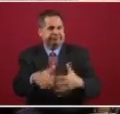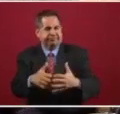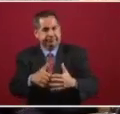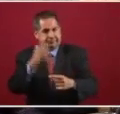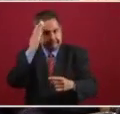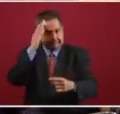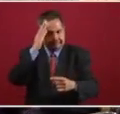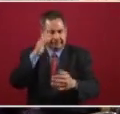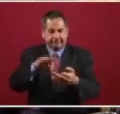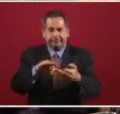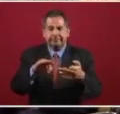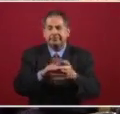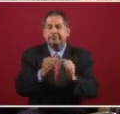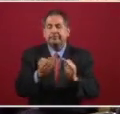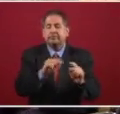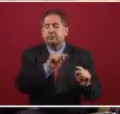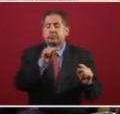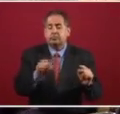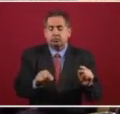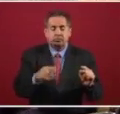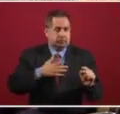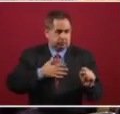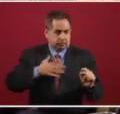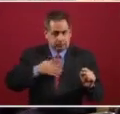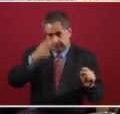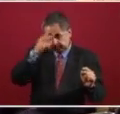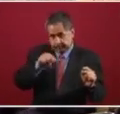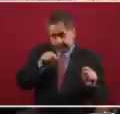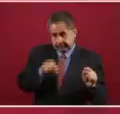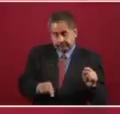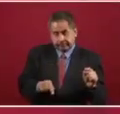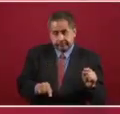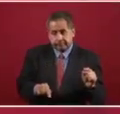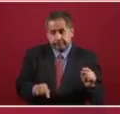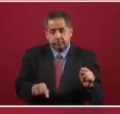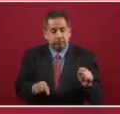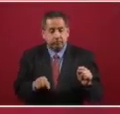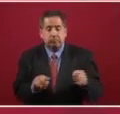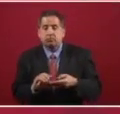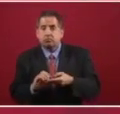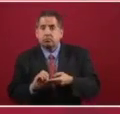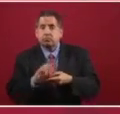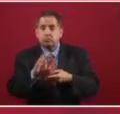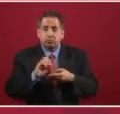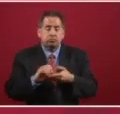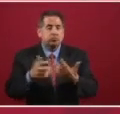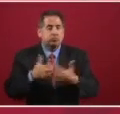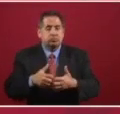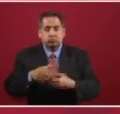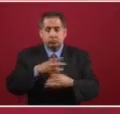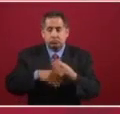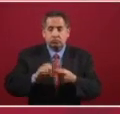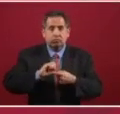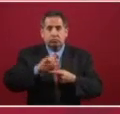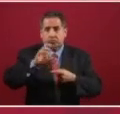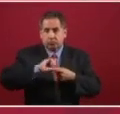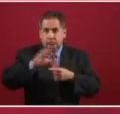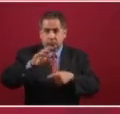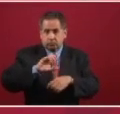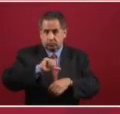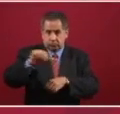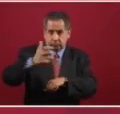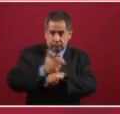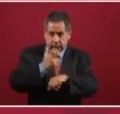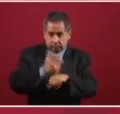hay instaladas en nuestro territorio, pero que envían su generación hacia Estados